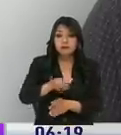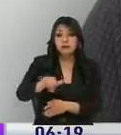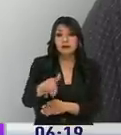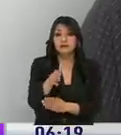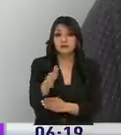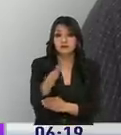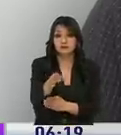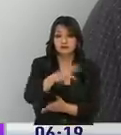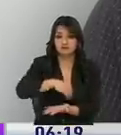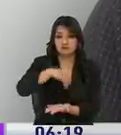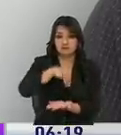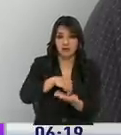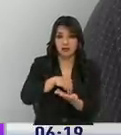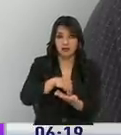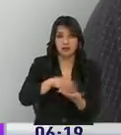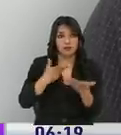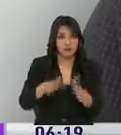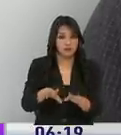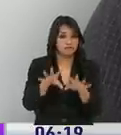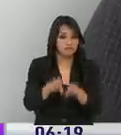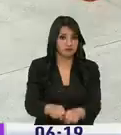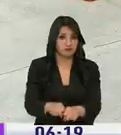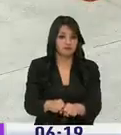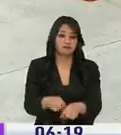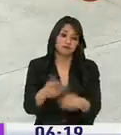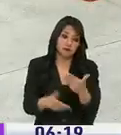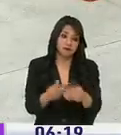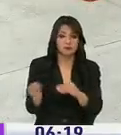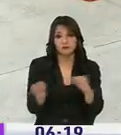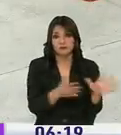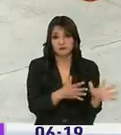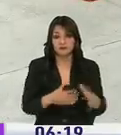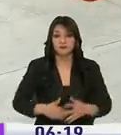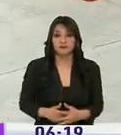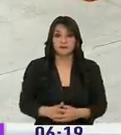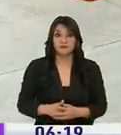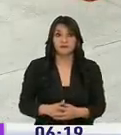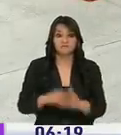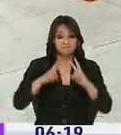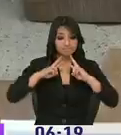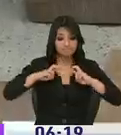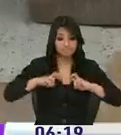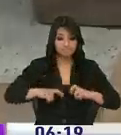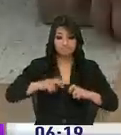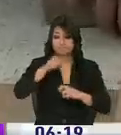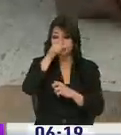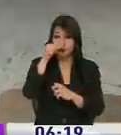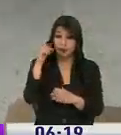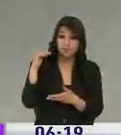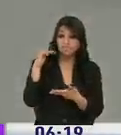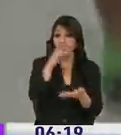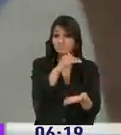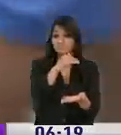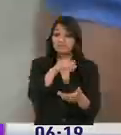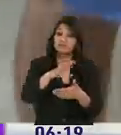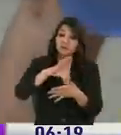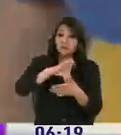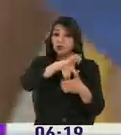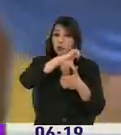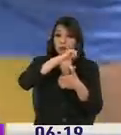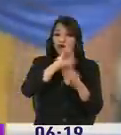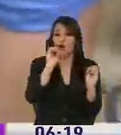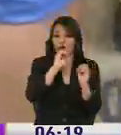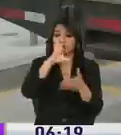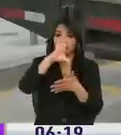Jaramijó-Manta y el mismo pues había sido abandonado. Según las investigaciones preliminares, la droga tenía como destino Centro Norteamérica. Tras